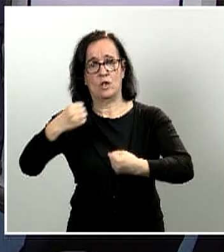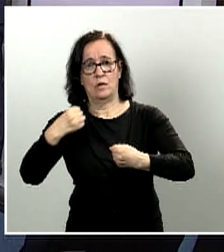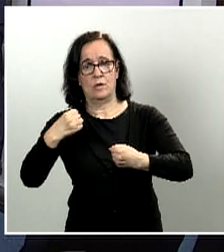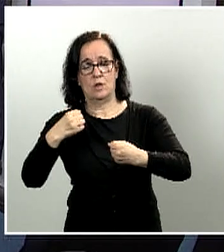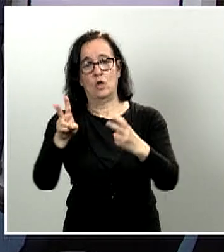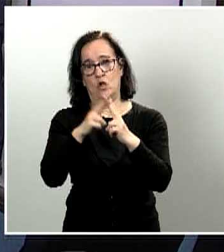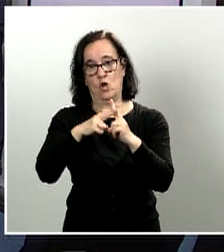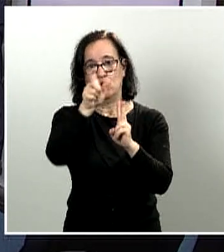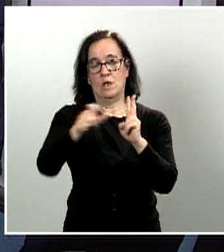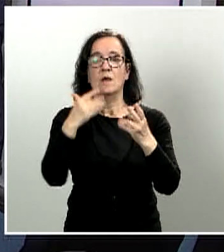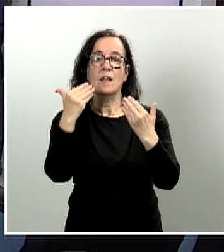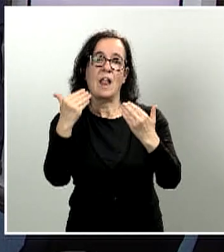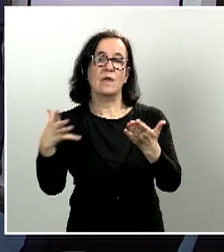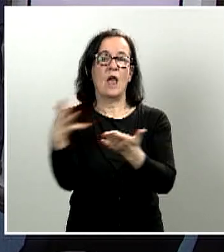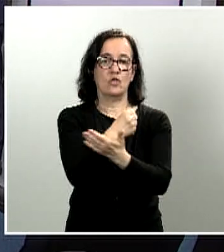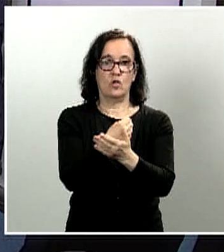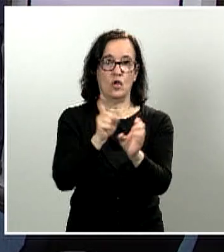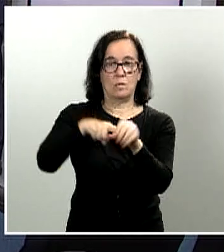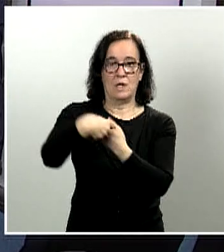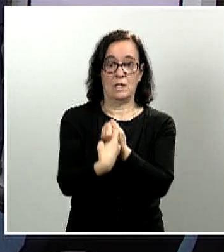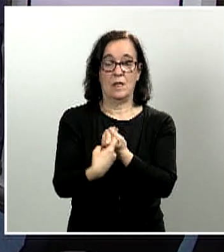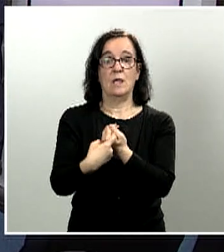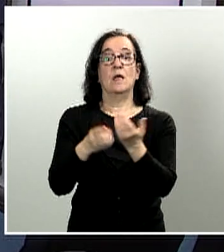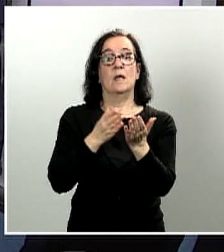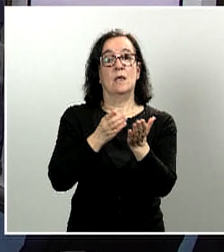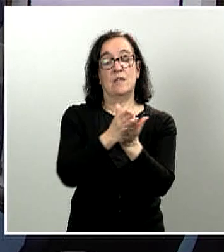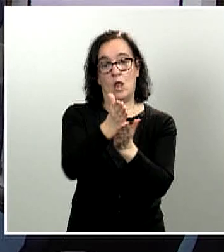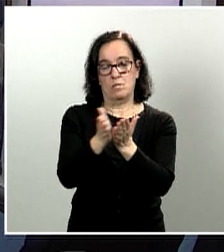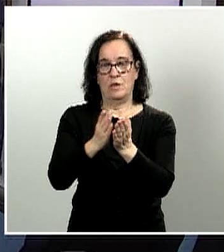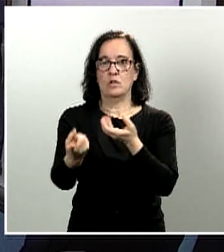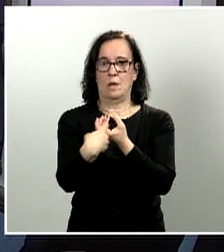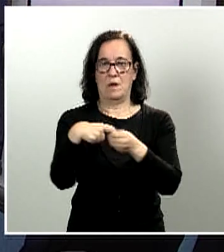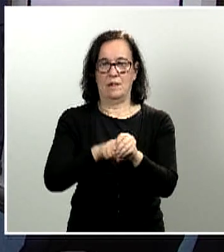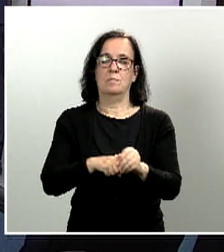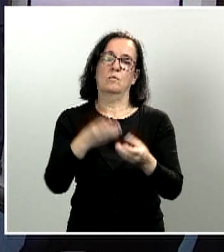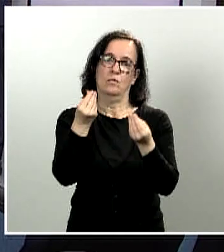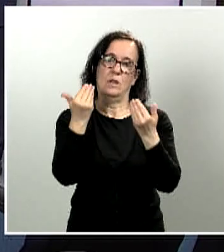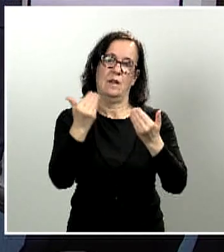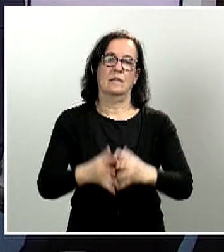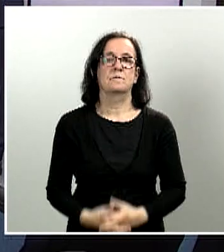Gracias a todos los intervinientes y a los medios participantes. Buenas tardes. Gracias.